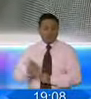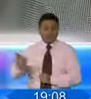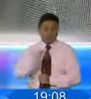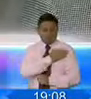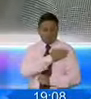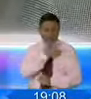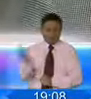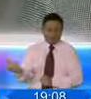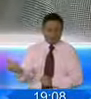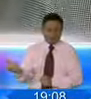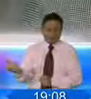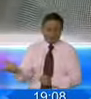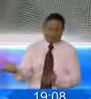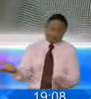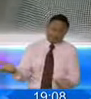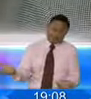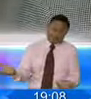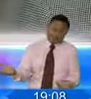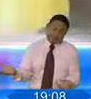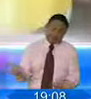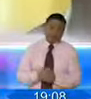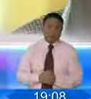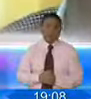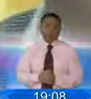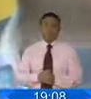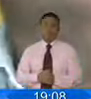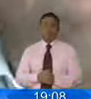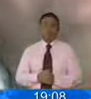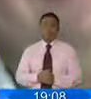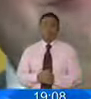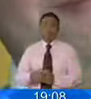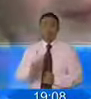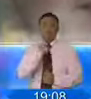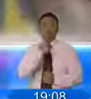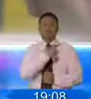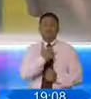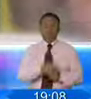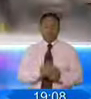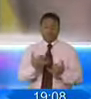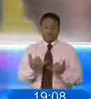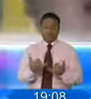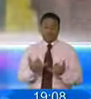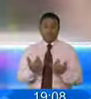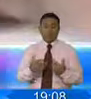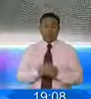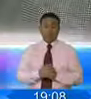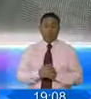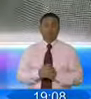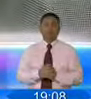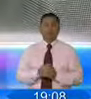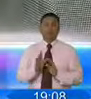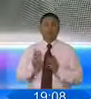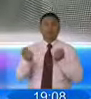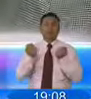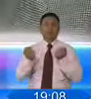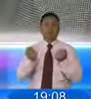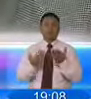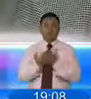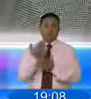esa persona hizo, por ejemplo, de las sabatinas? A decir de Alarcón, se deberían tomar desde ya medidas. Por